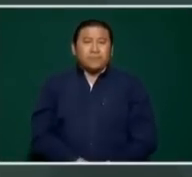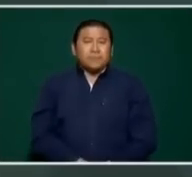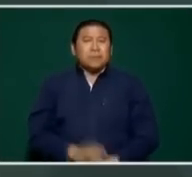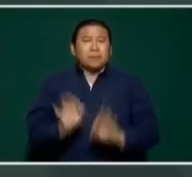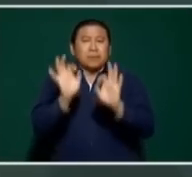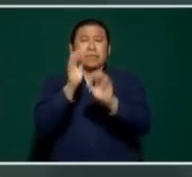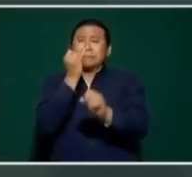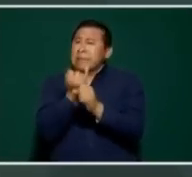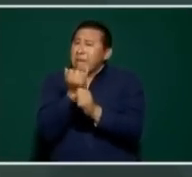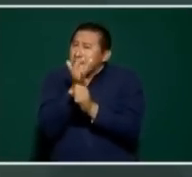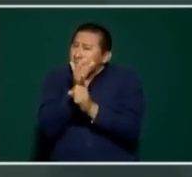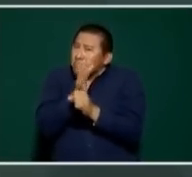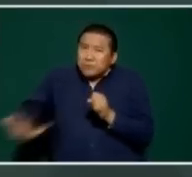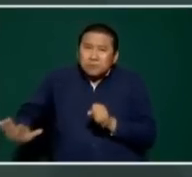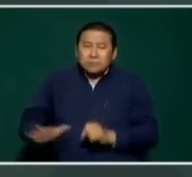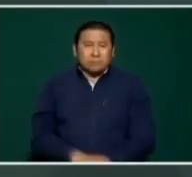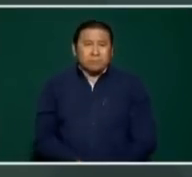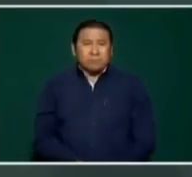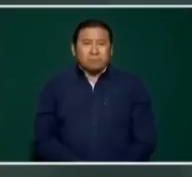Es imposible